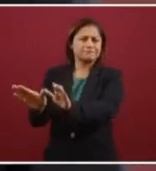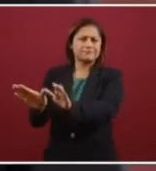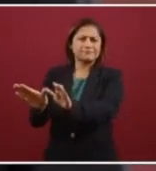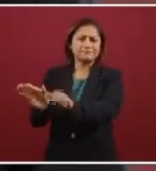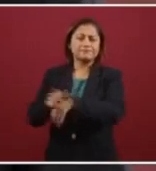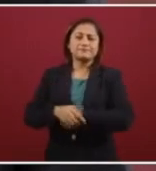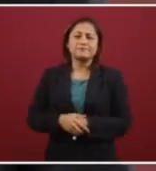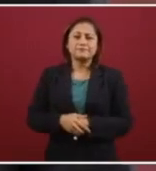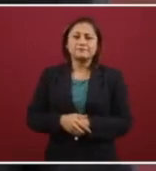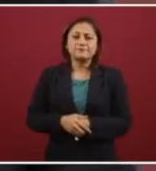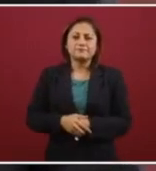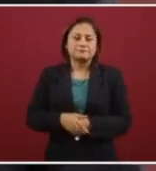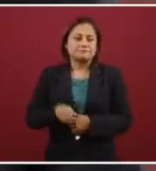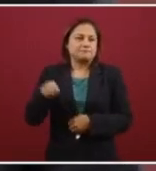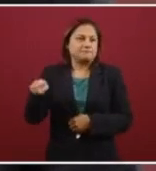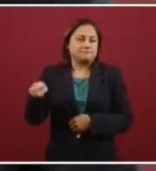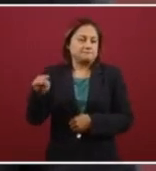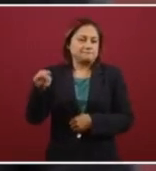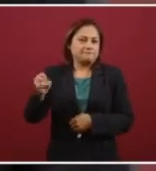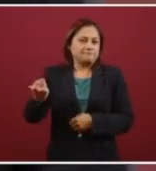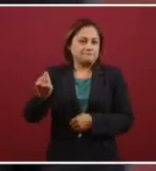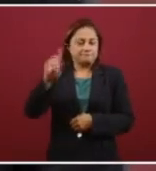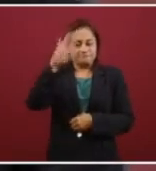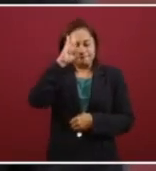les obsesiona por ejemplo